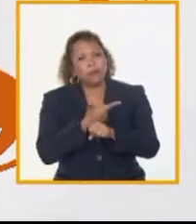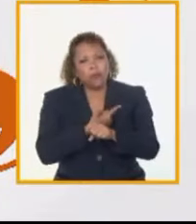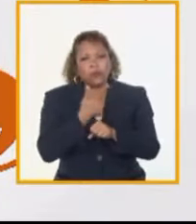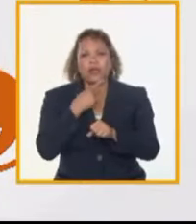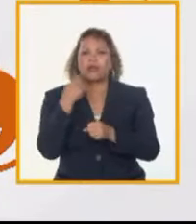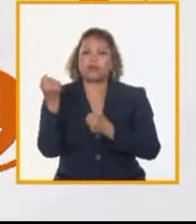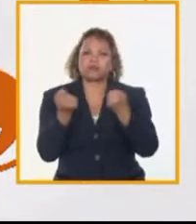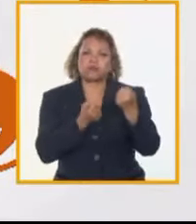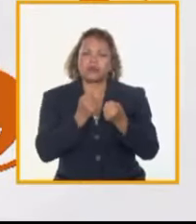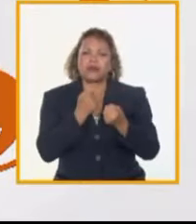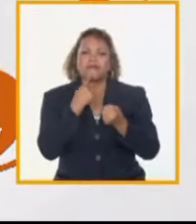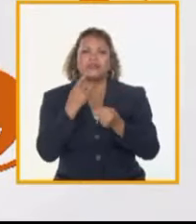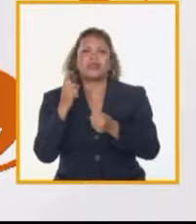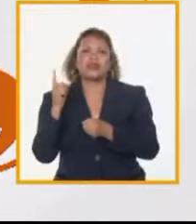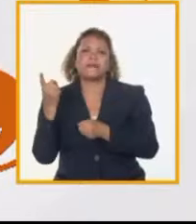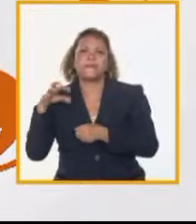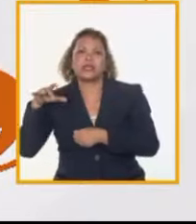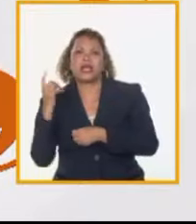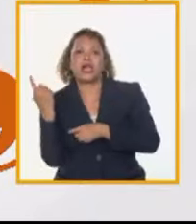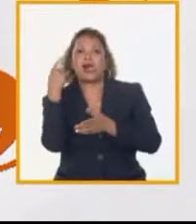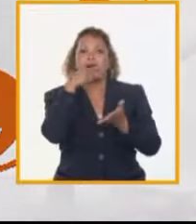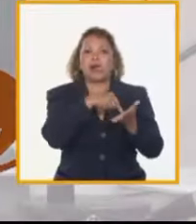realizan desde La Habana.